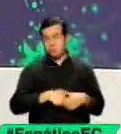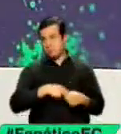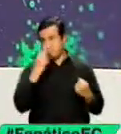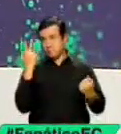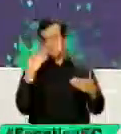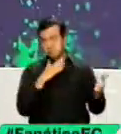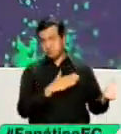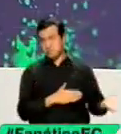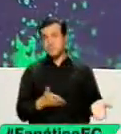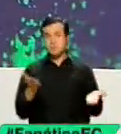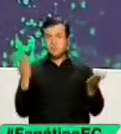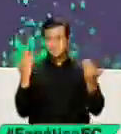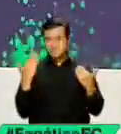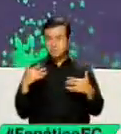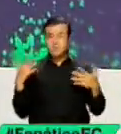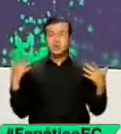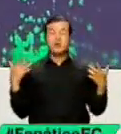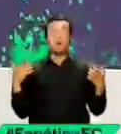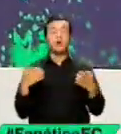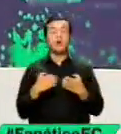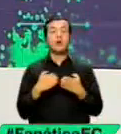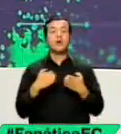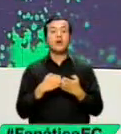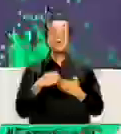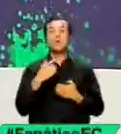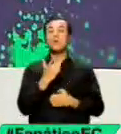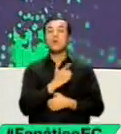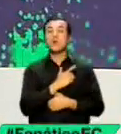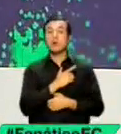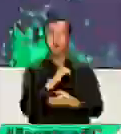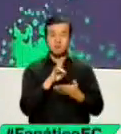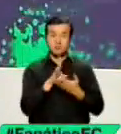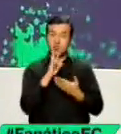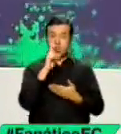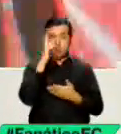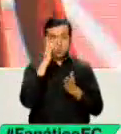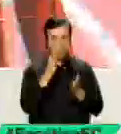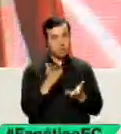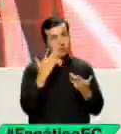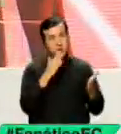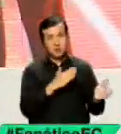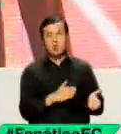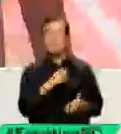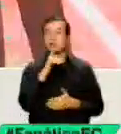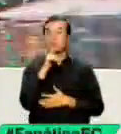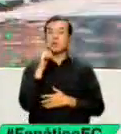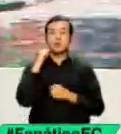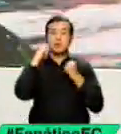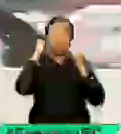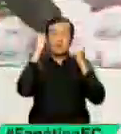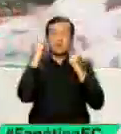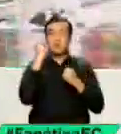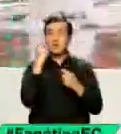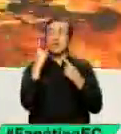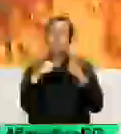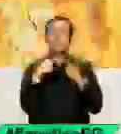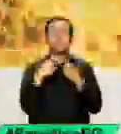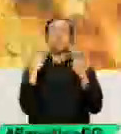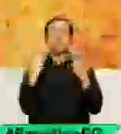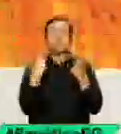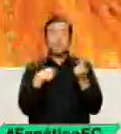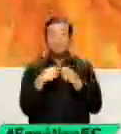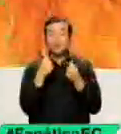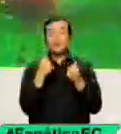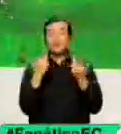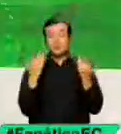ha sido separado ya del conjunto albo. Sin embargo, de aquello también hay expectativa por parte de los hinchas por conocer cuándo van a salir las entradas